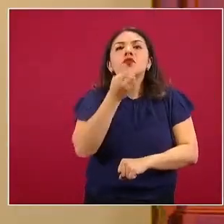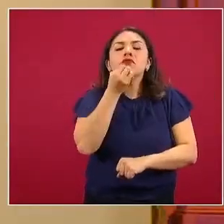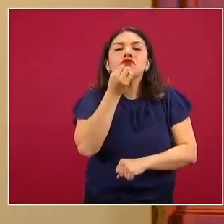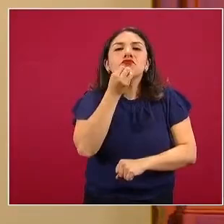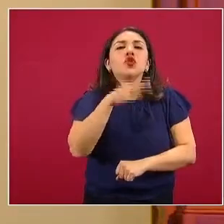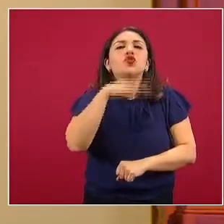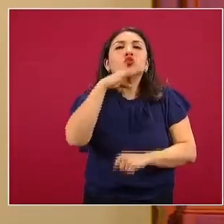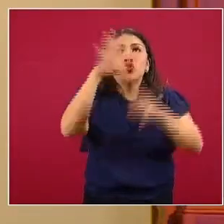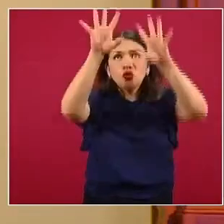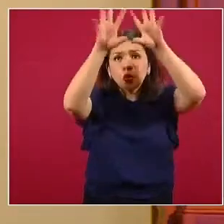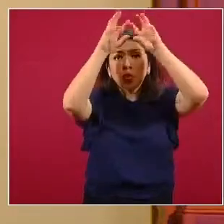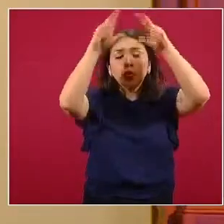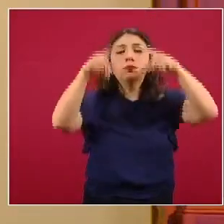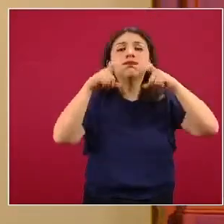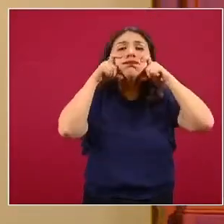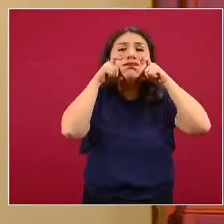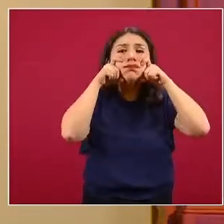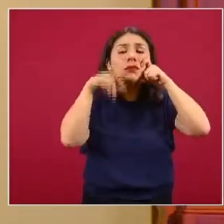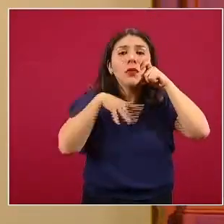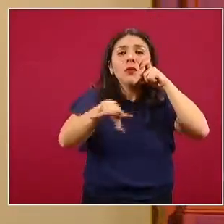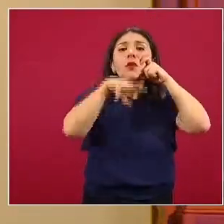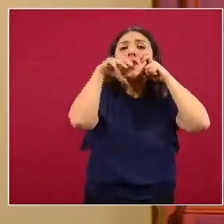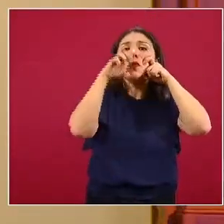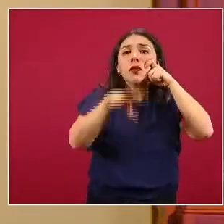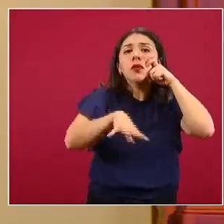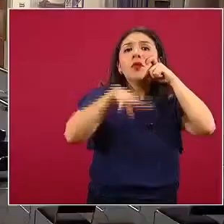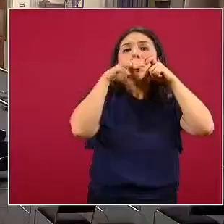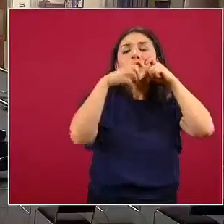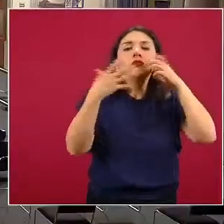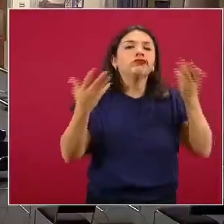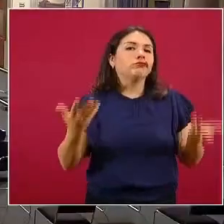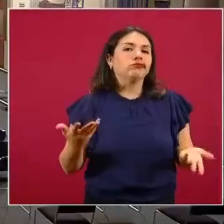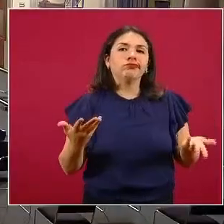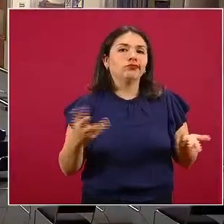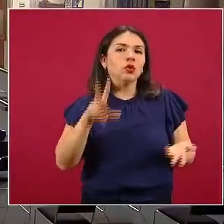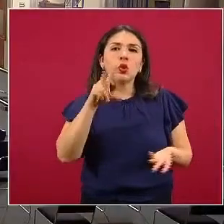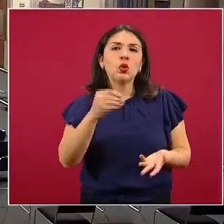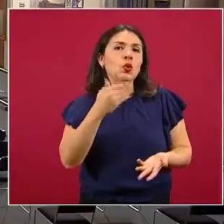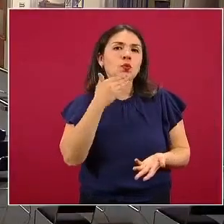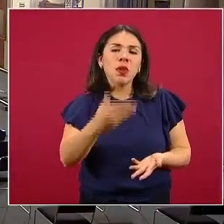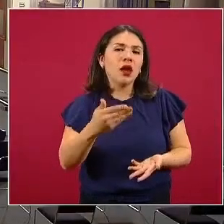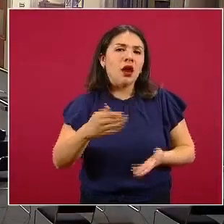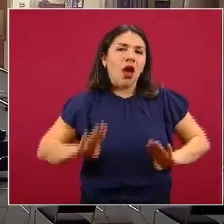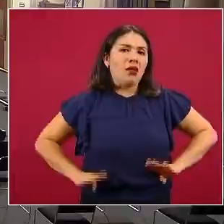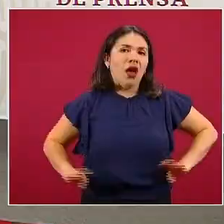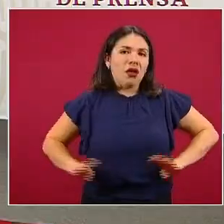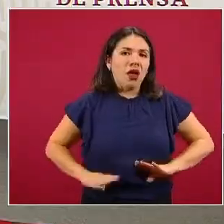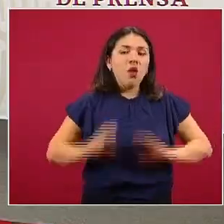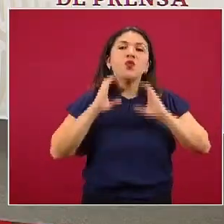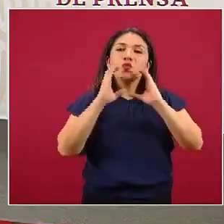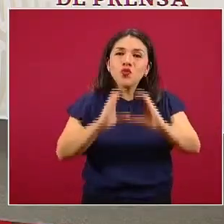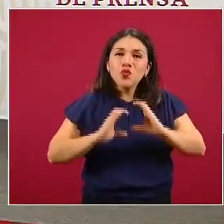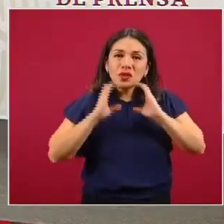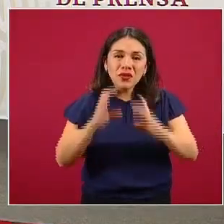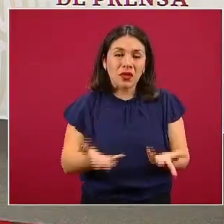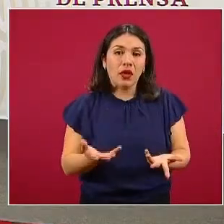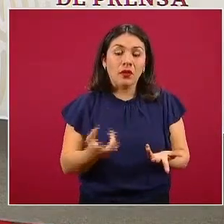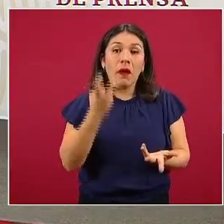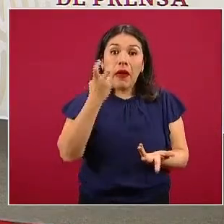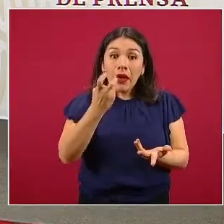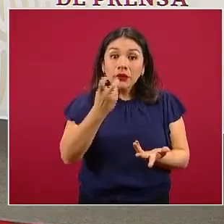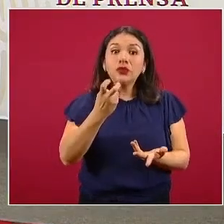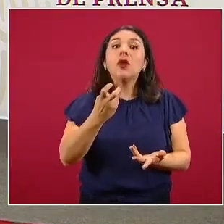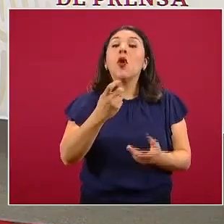en el resto de la cara y lo estamos directamente exponiendo hacia nuestras vías respiratorias, lo cual no es adecuado. Entonces,